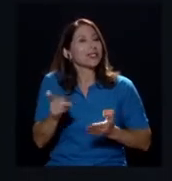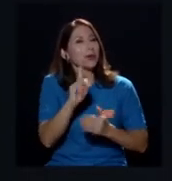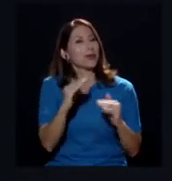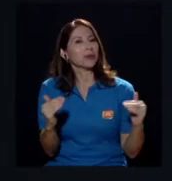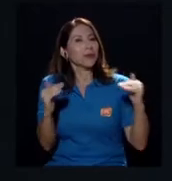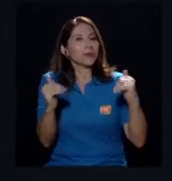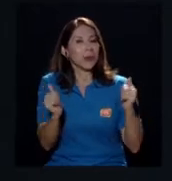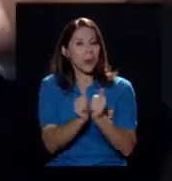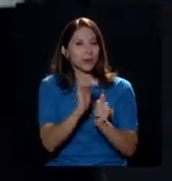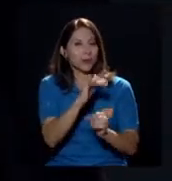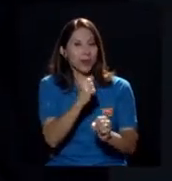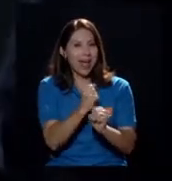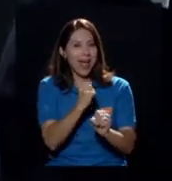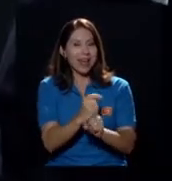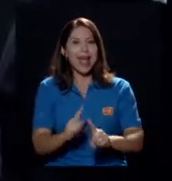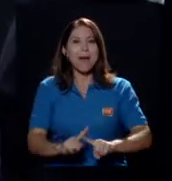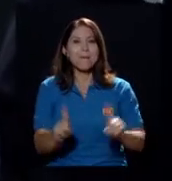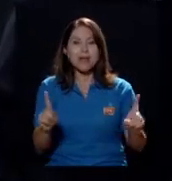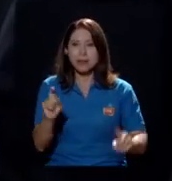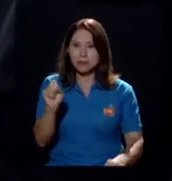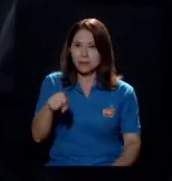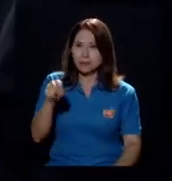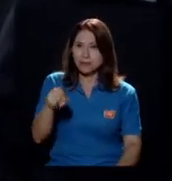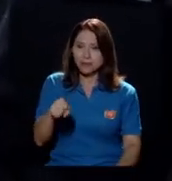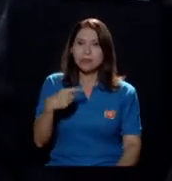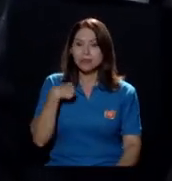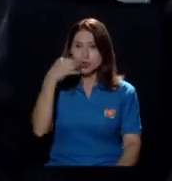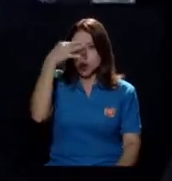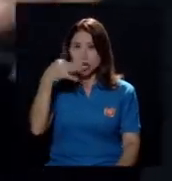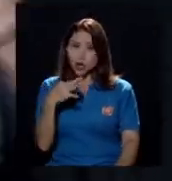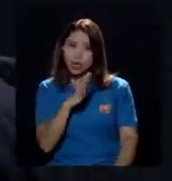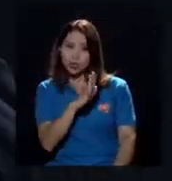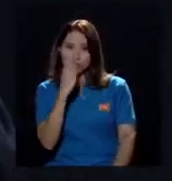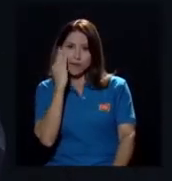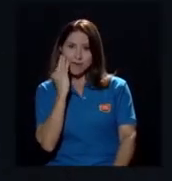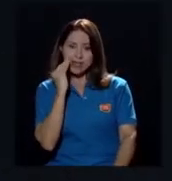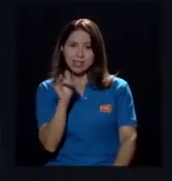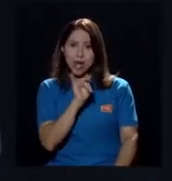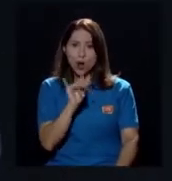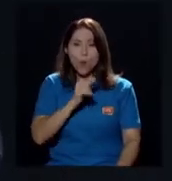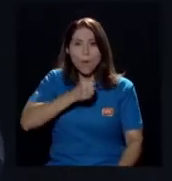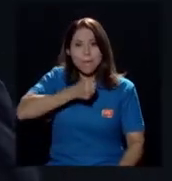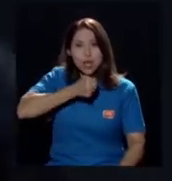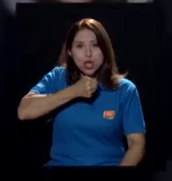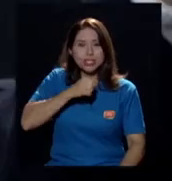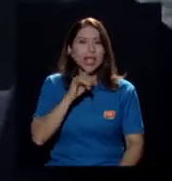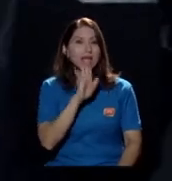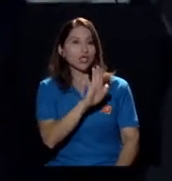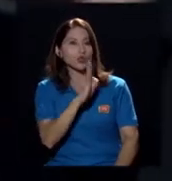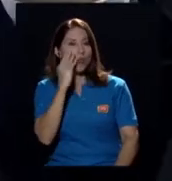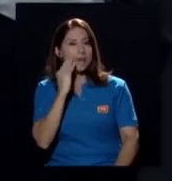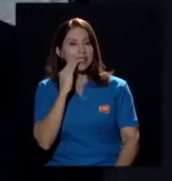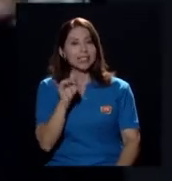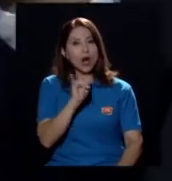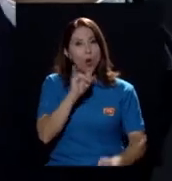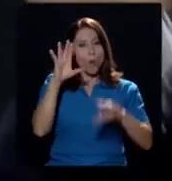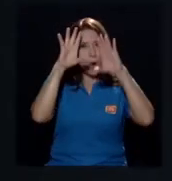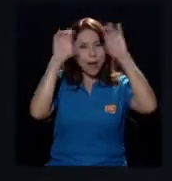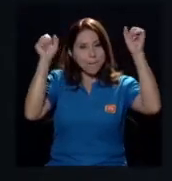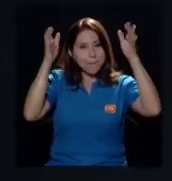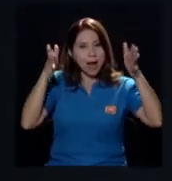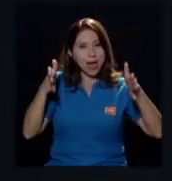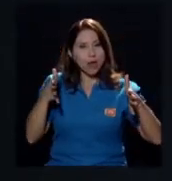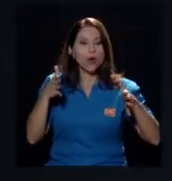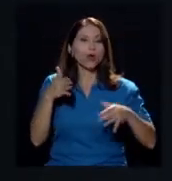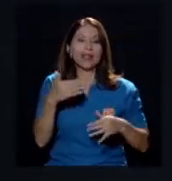yo creo que es su vivencia como periodista y su vivencia como embajador y creo que